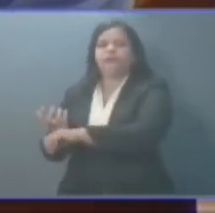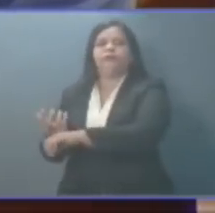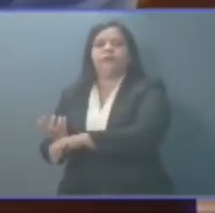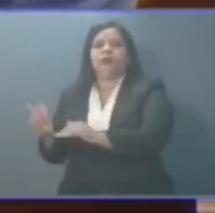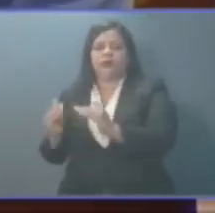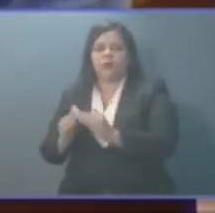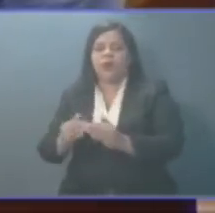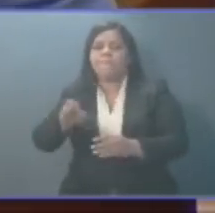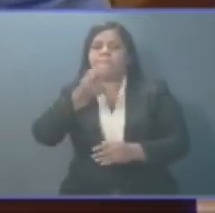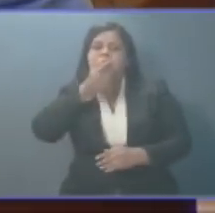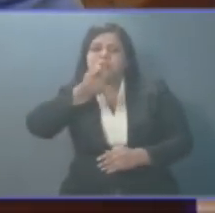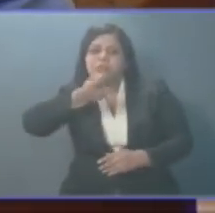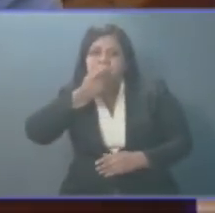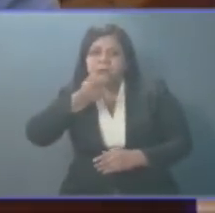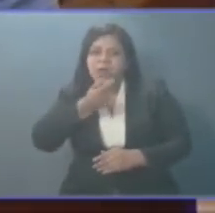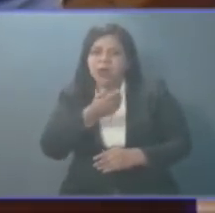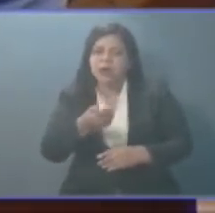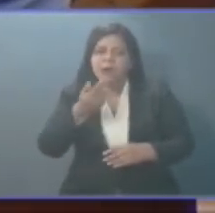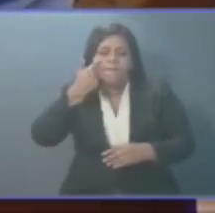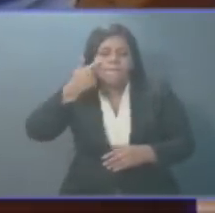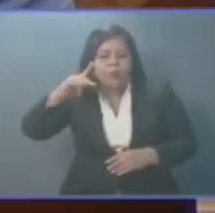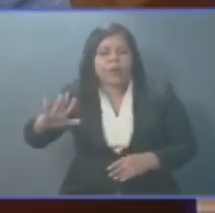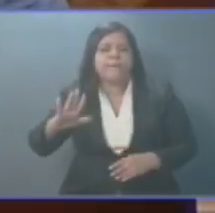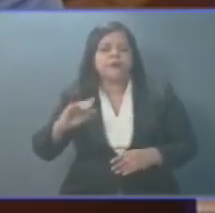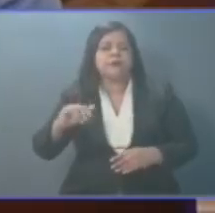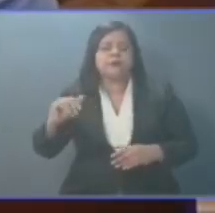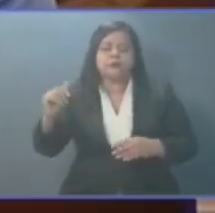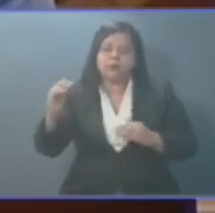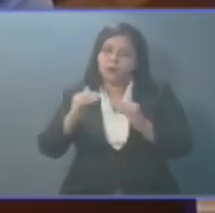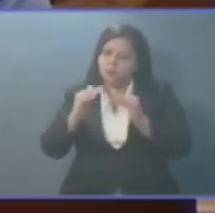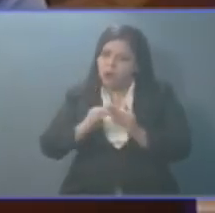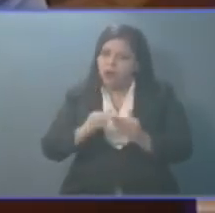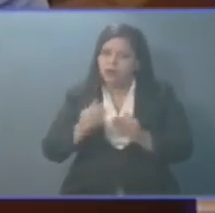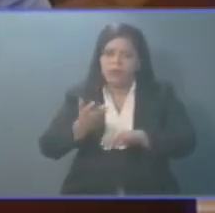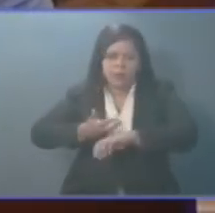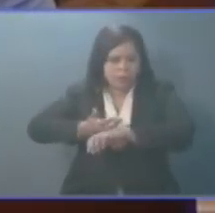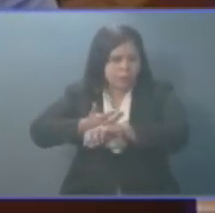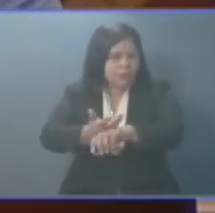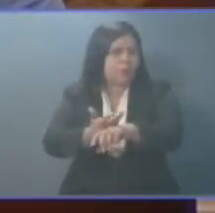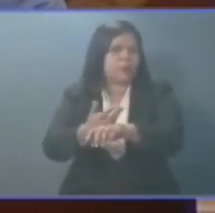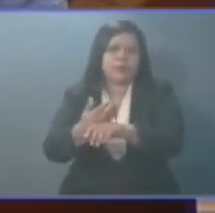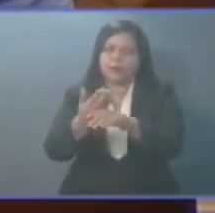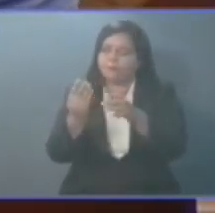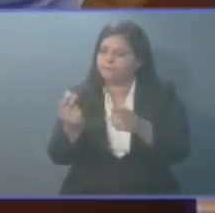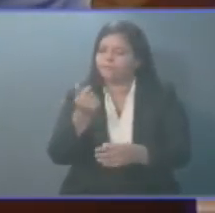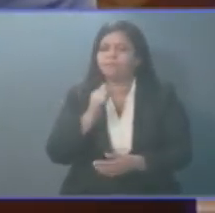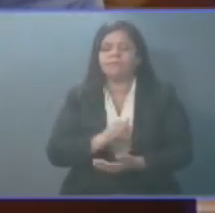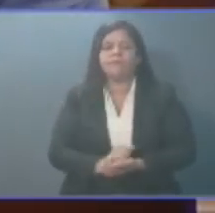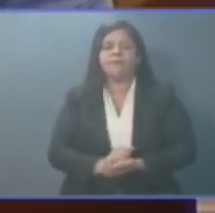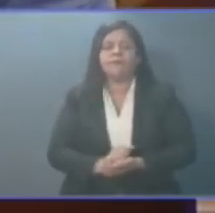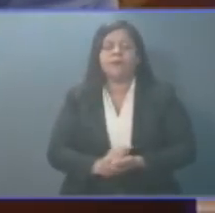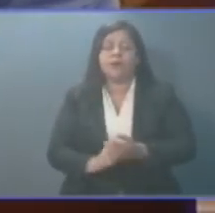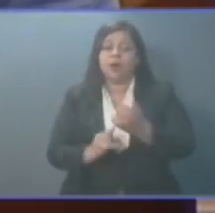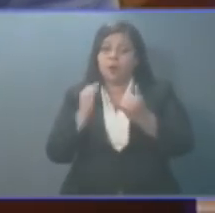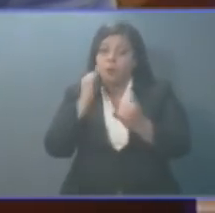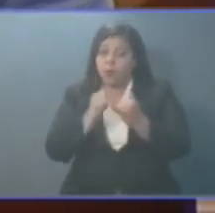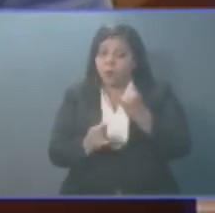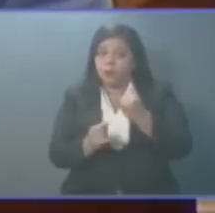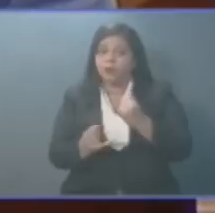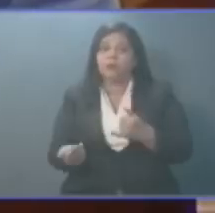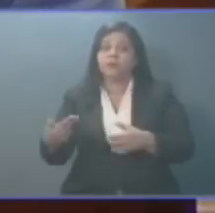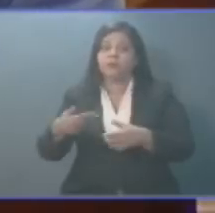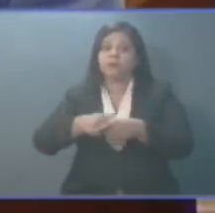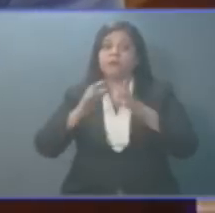de medicamentos y de pruebas de COVID-19 a lo largo y ancho de nuestro país. Por último, y como parte de un